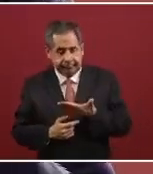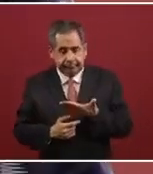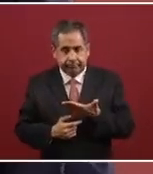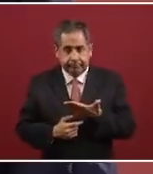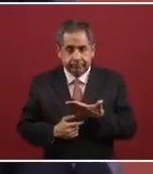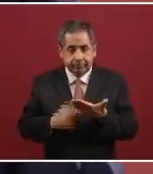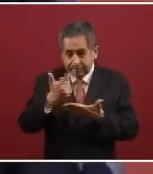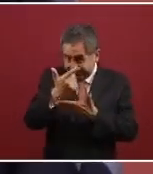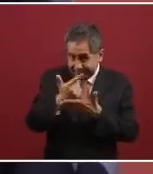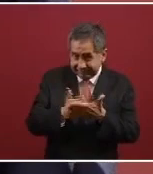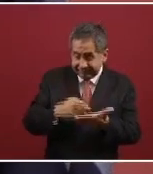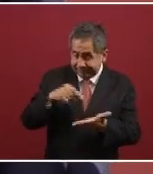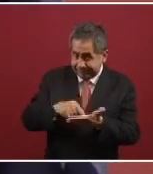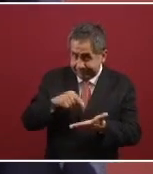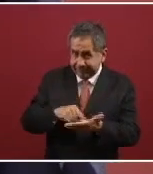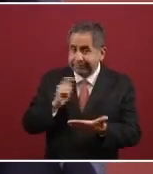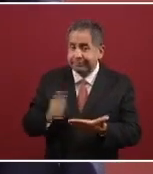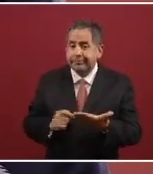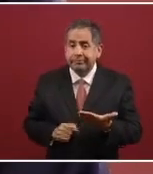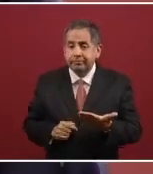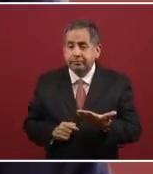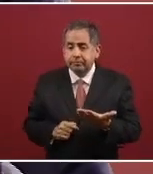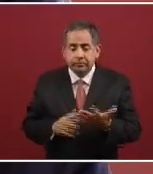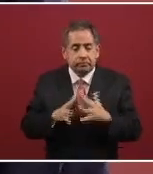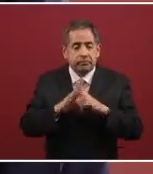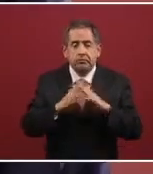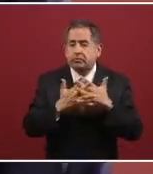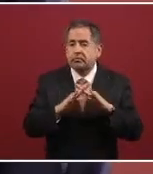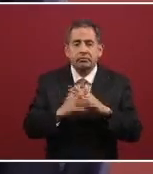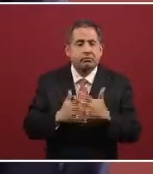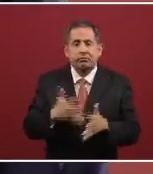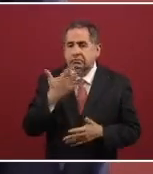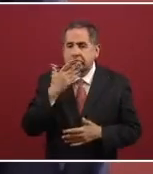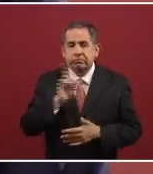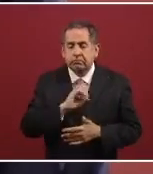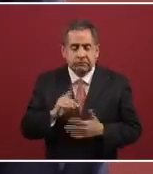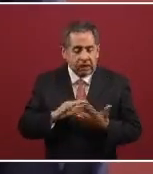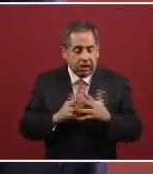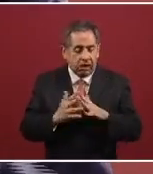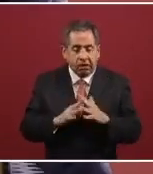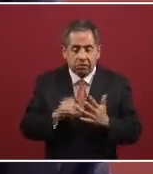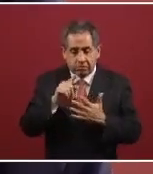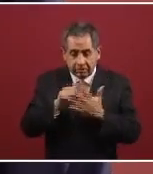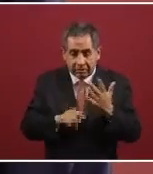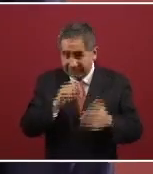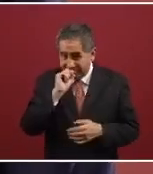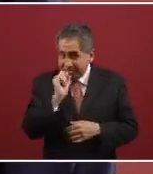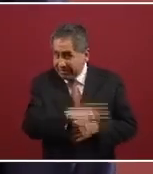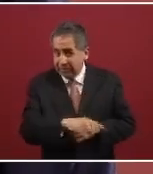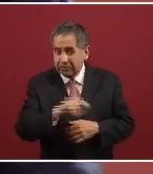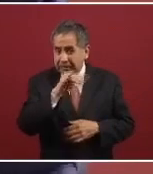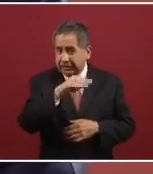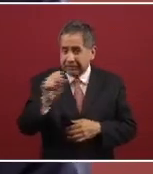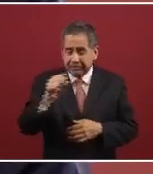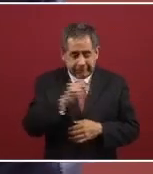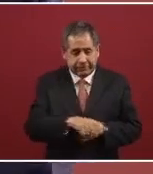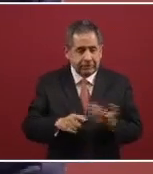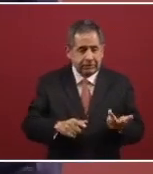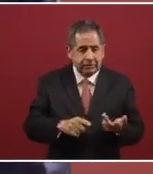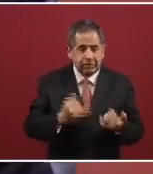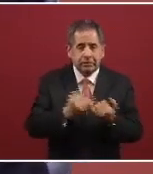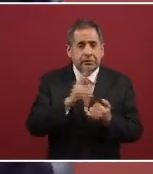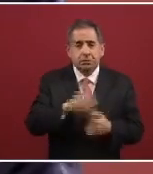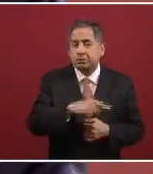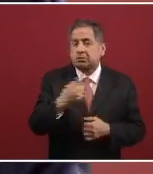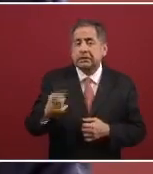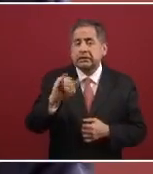los padrones no están bien hechos del seguro, como tampoco los